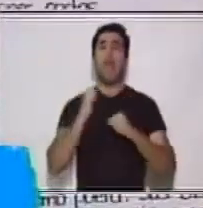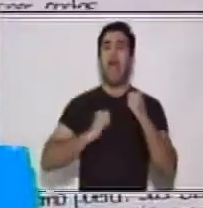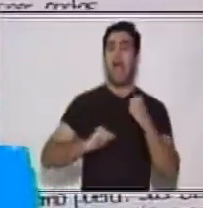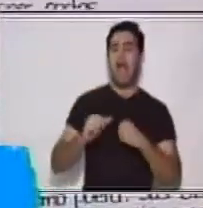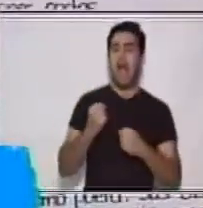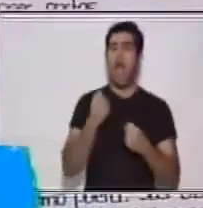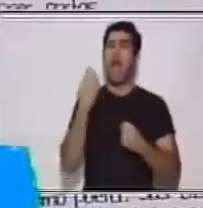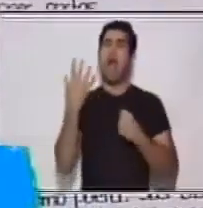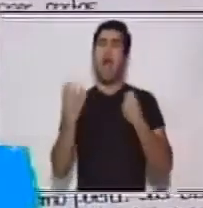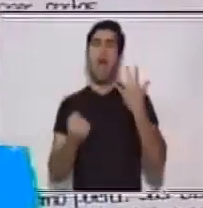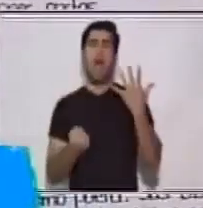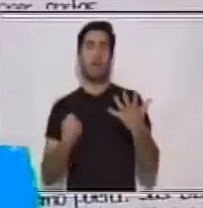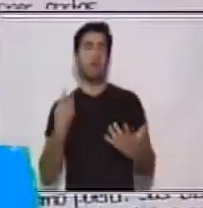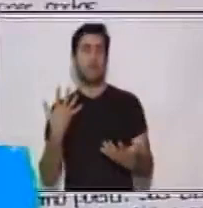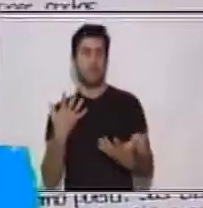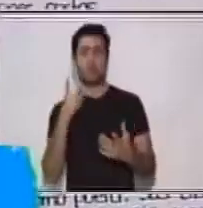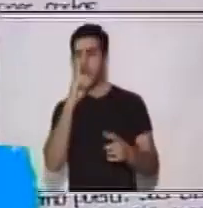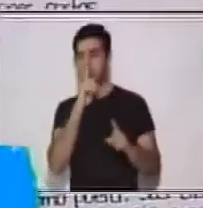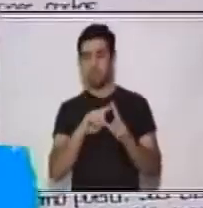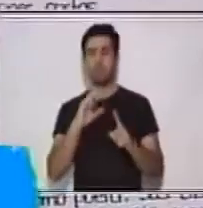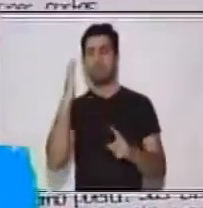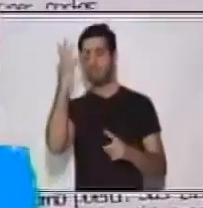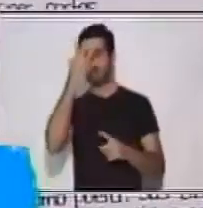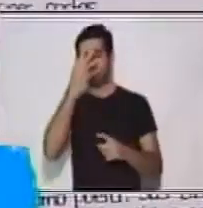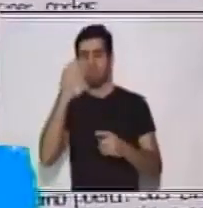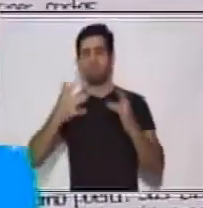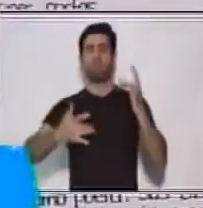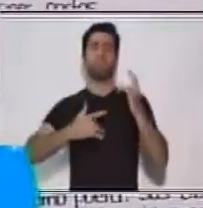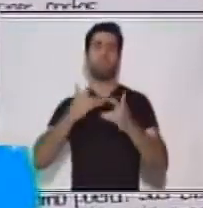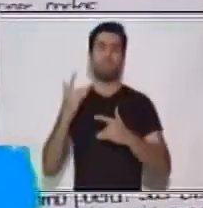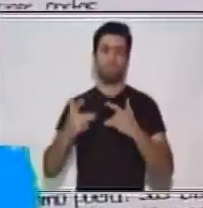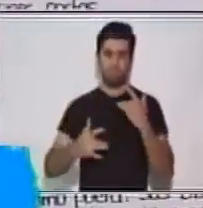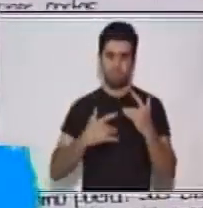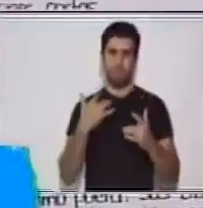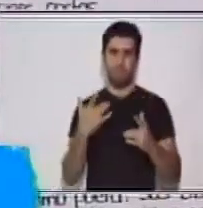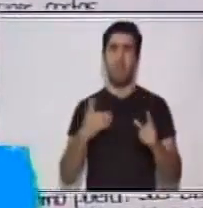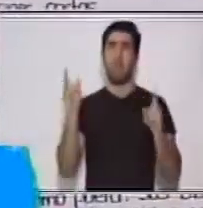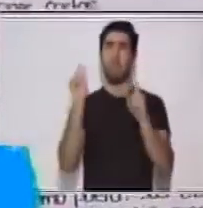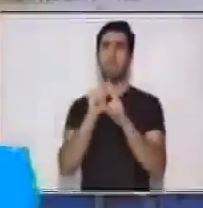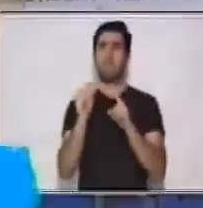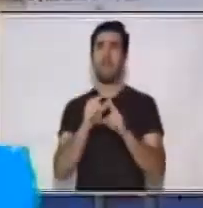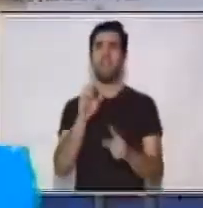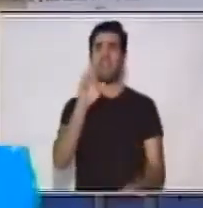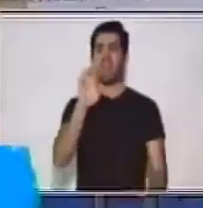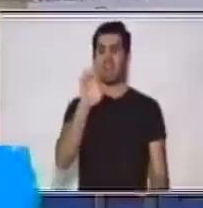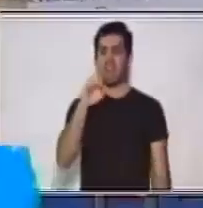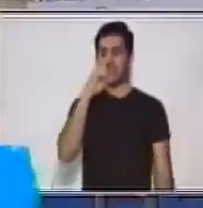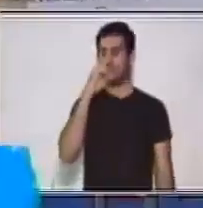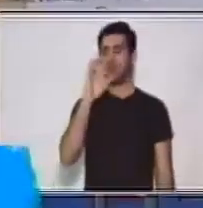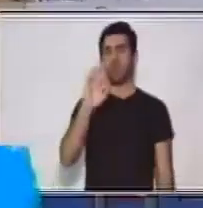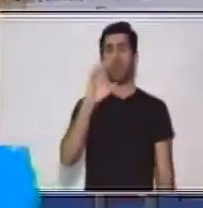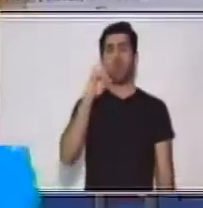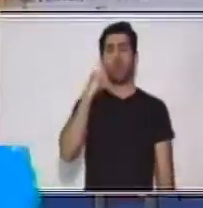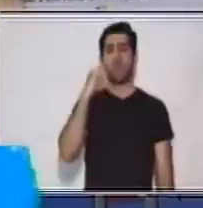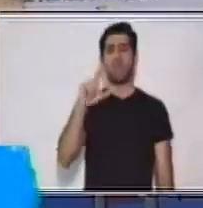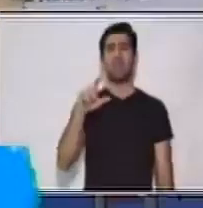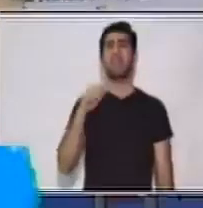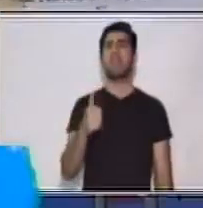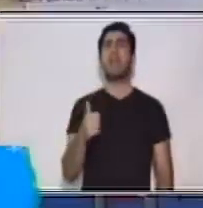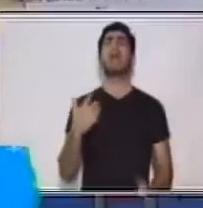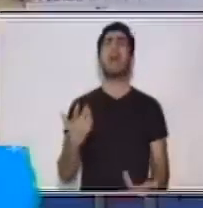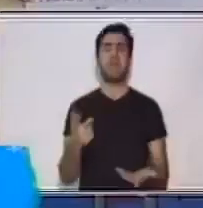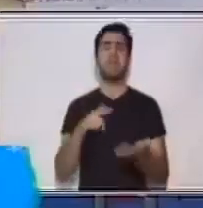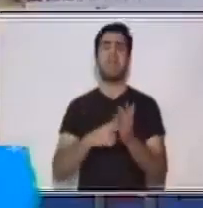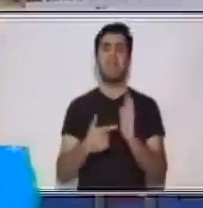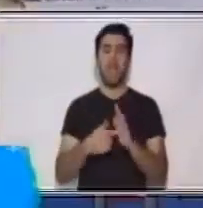belleza y los sentimientos. La retórica juega un papel muy importante dentro de la poesía porque es la forma